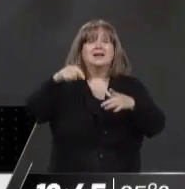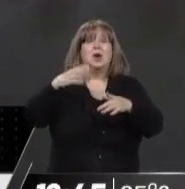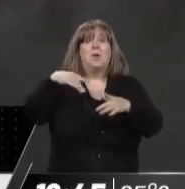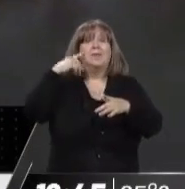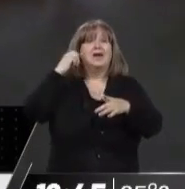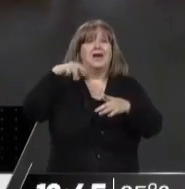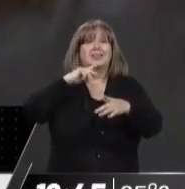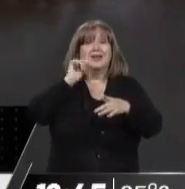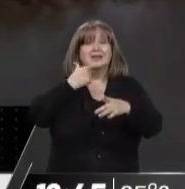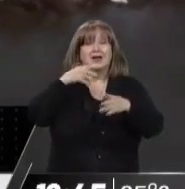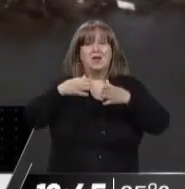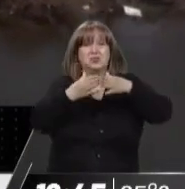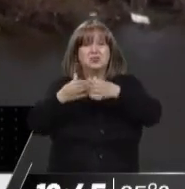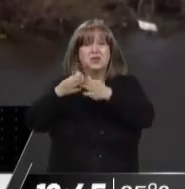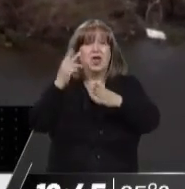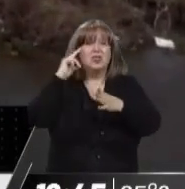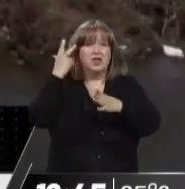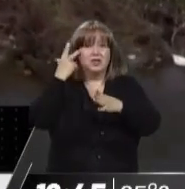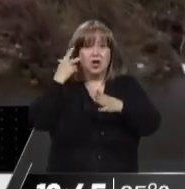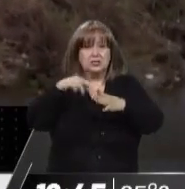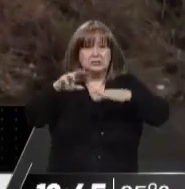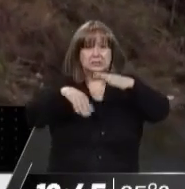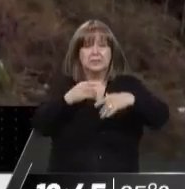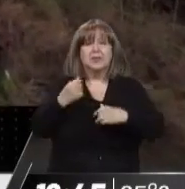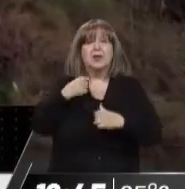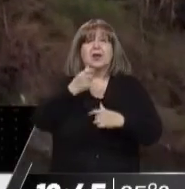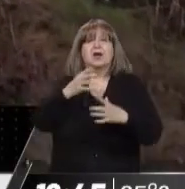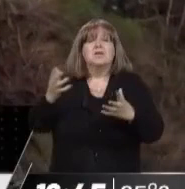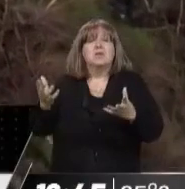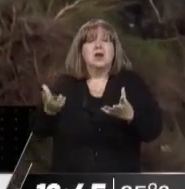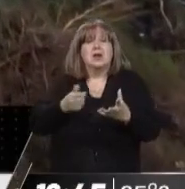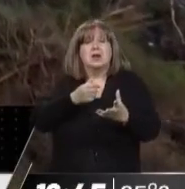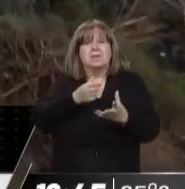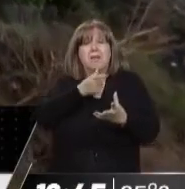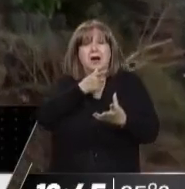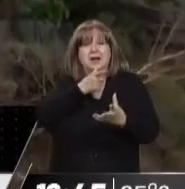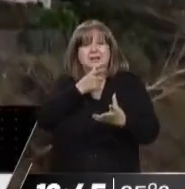Cayos. A medida que la superficie de los océanos se calienta, aumenta